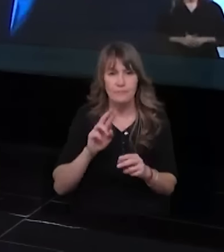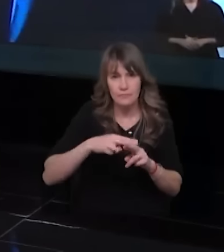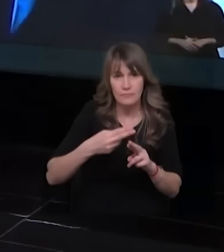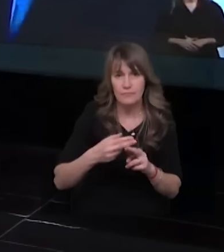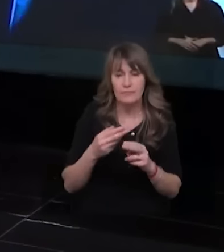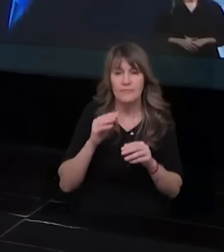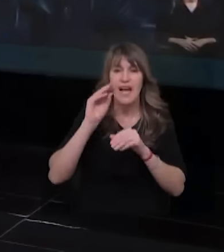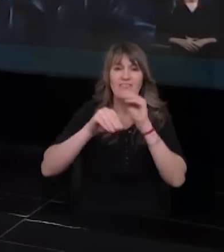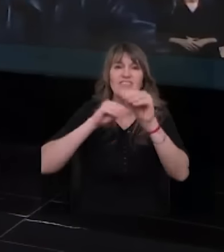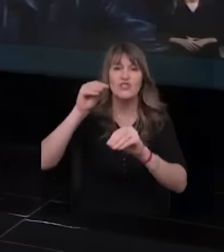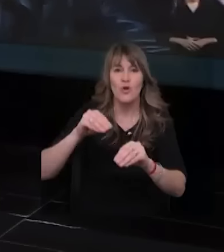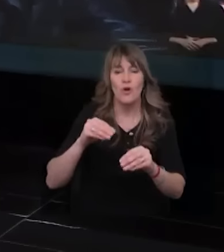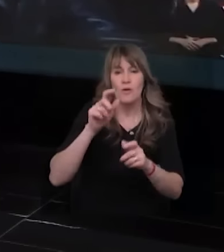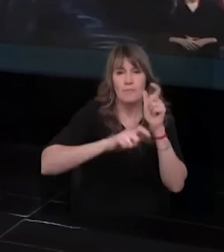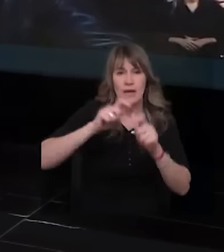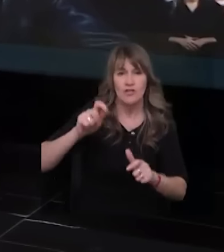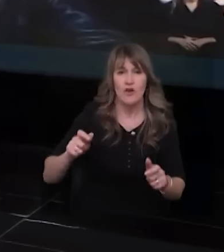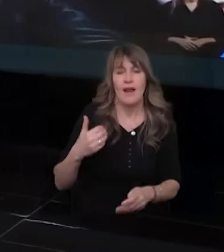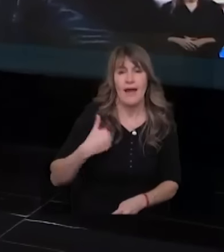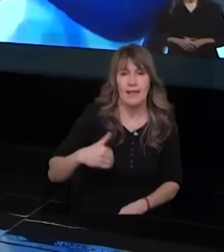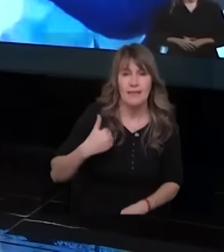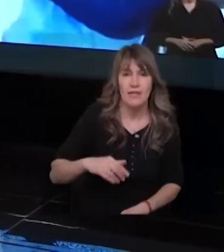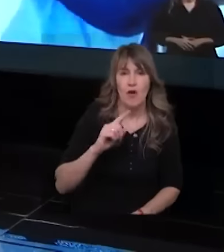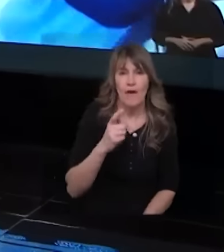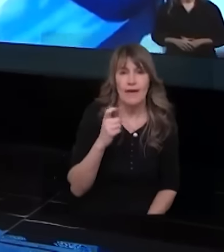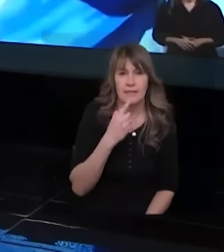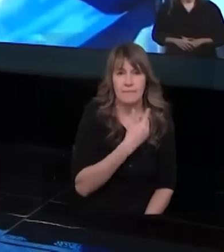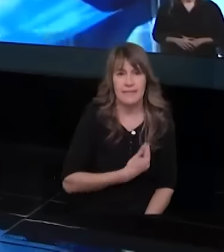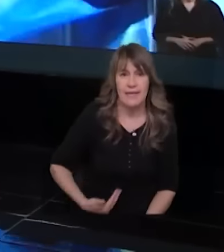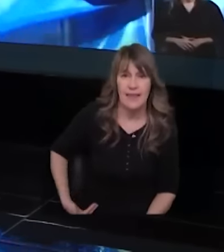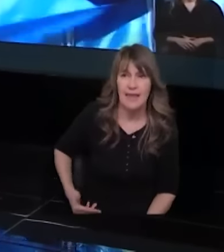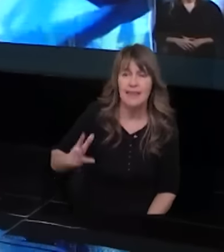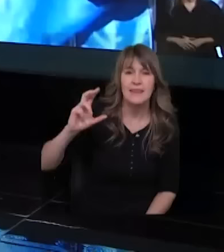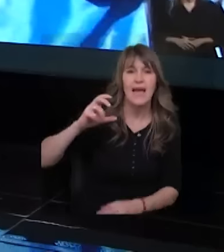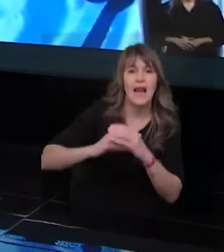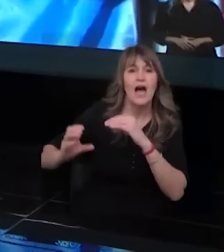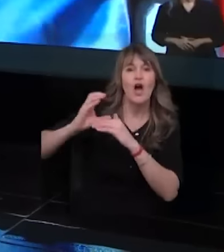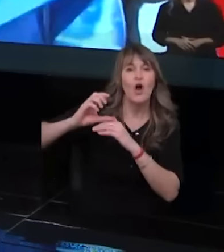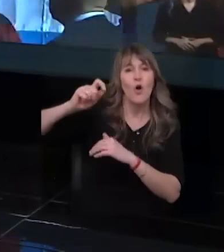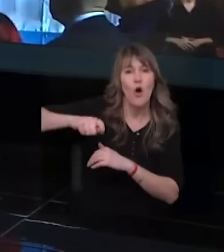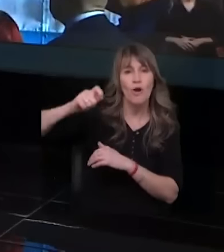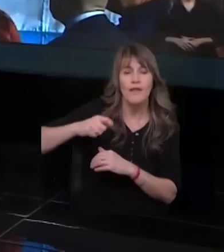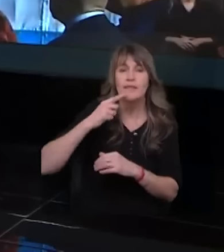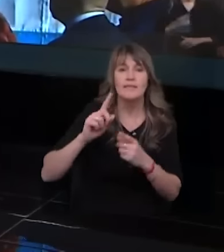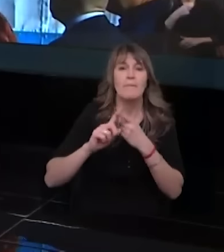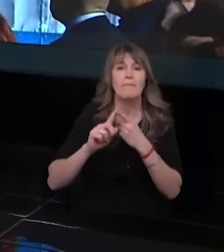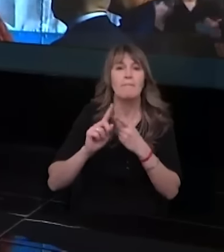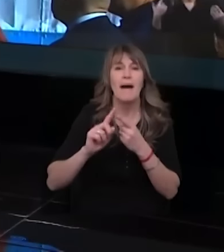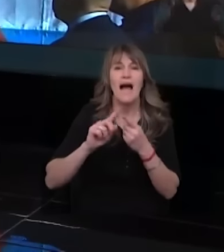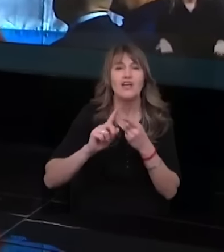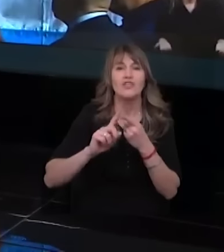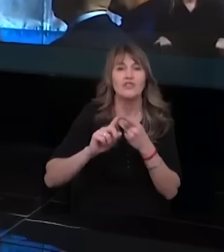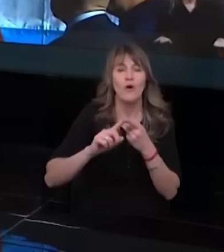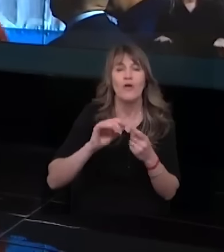al pueblo argentino a todo el sistema político a expresidentes a la suprema corte a sumarse al pacto de mayo que no va a ser en mayo va a ser en